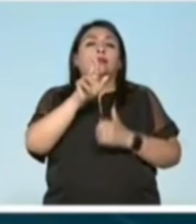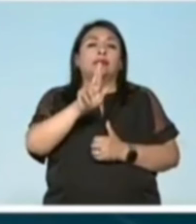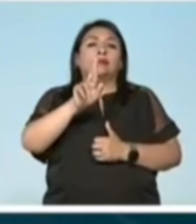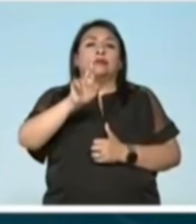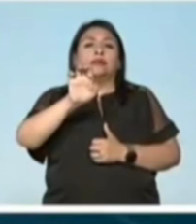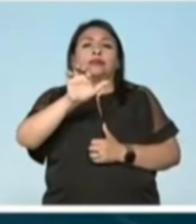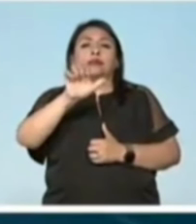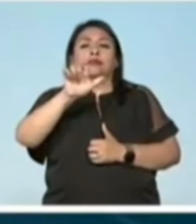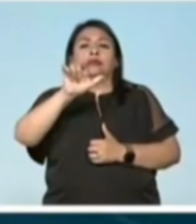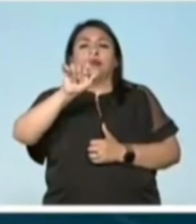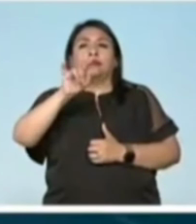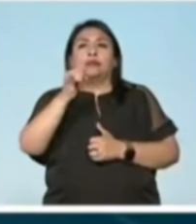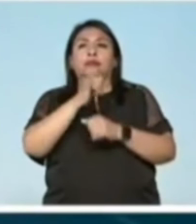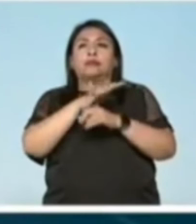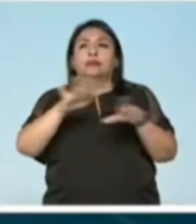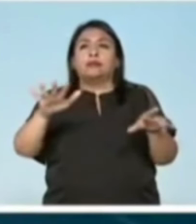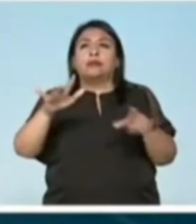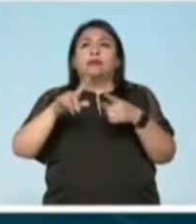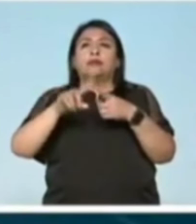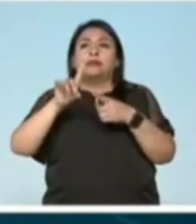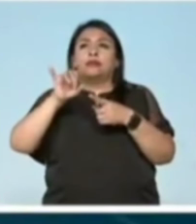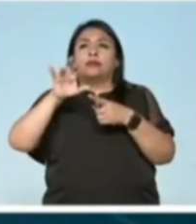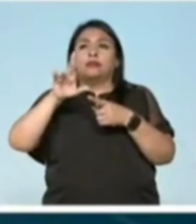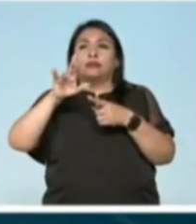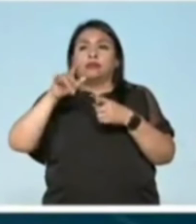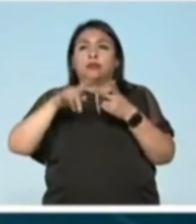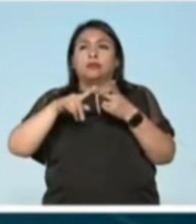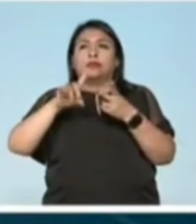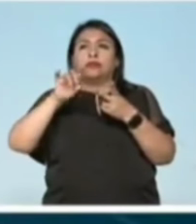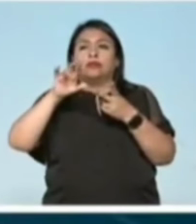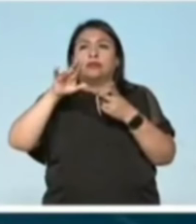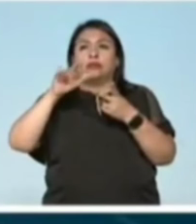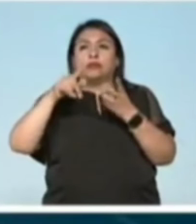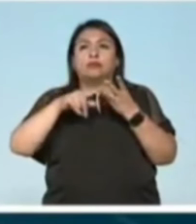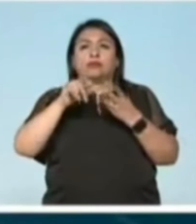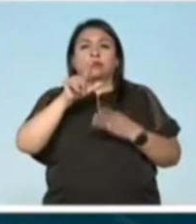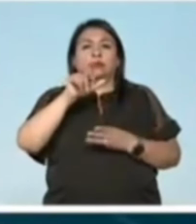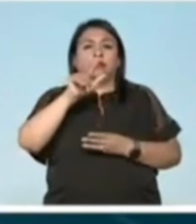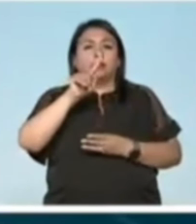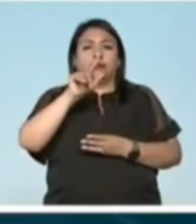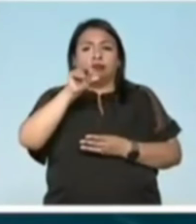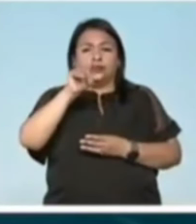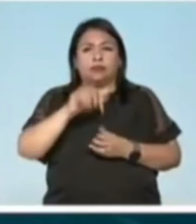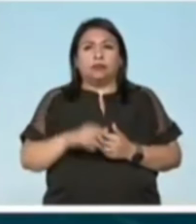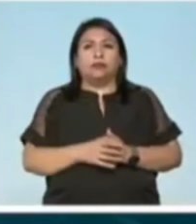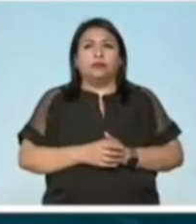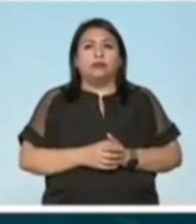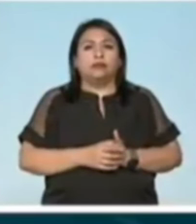Reality. Informaron para usted Daniel Rodríguez, Daniel Hidalgo y Alberto Aranda.